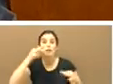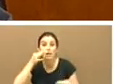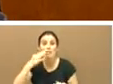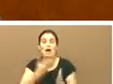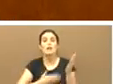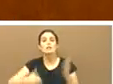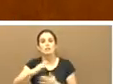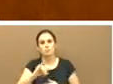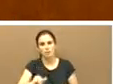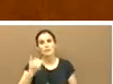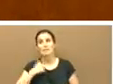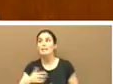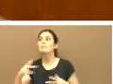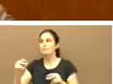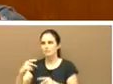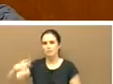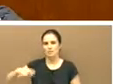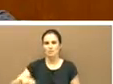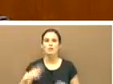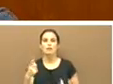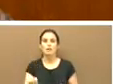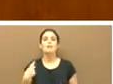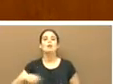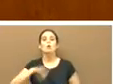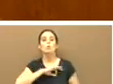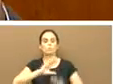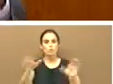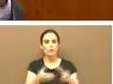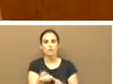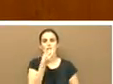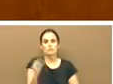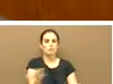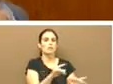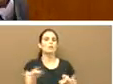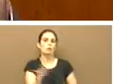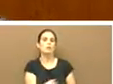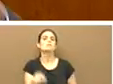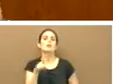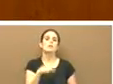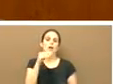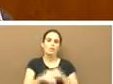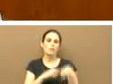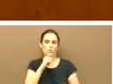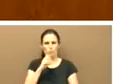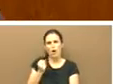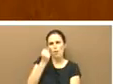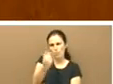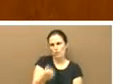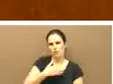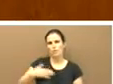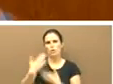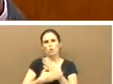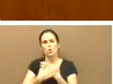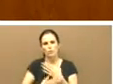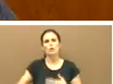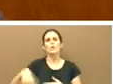alternativas. Y termino, presidente. El Grupo Parlamentario Socialista Regionalista está dispuesto a rimar el hombro y no vamos a permitir que el Gobierno de Rajoy